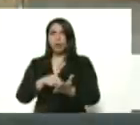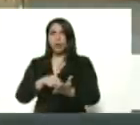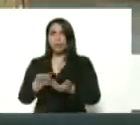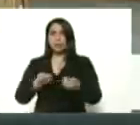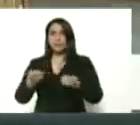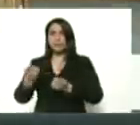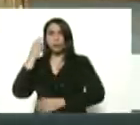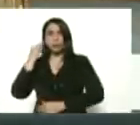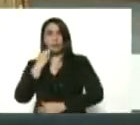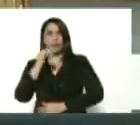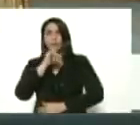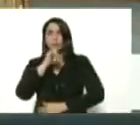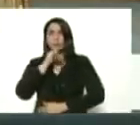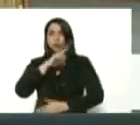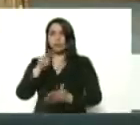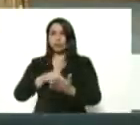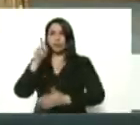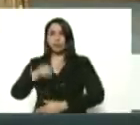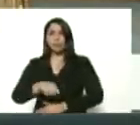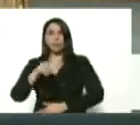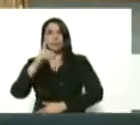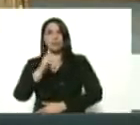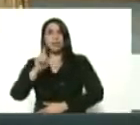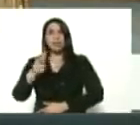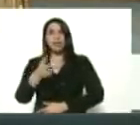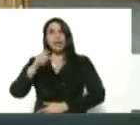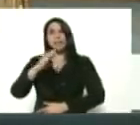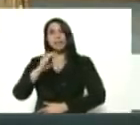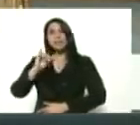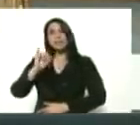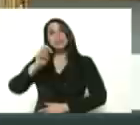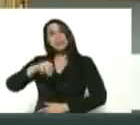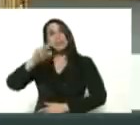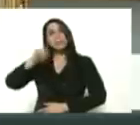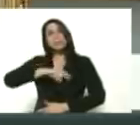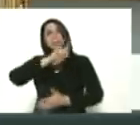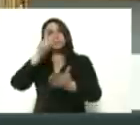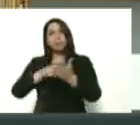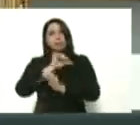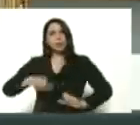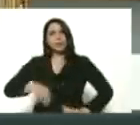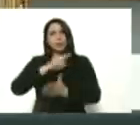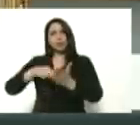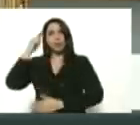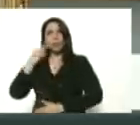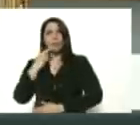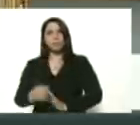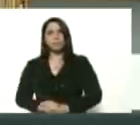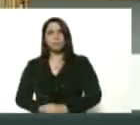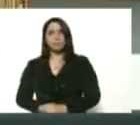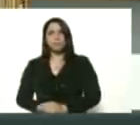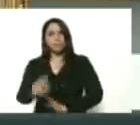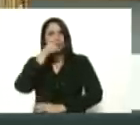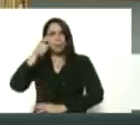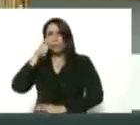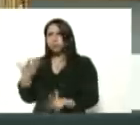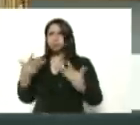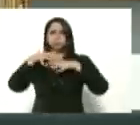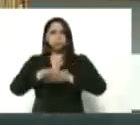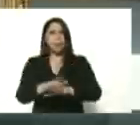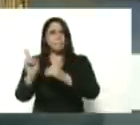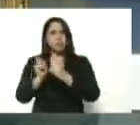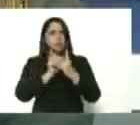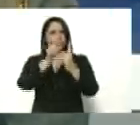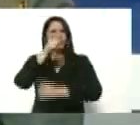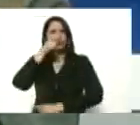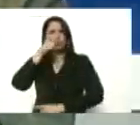Nacional, el DGCIM y en general la Fuerza Armada Nacional Bolivariana. Una operación conjunta de